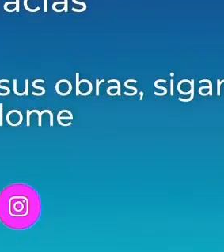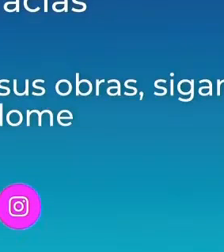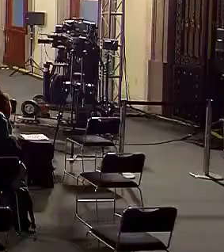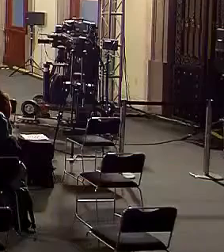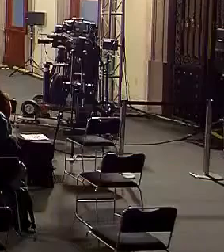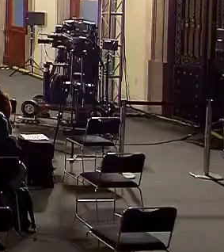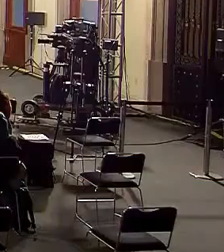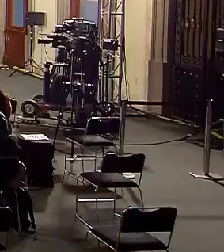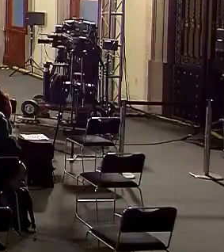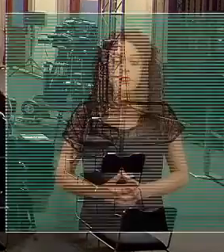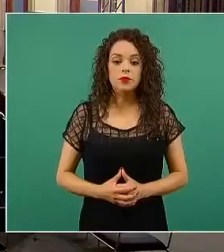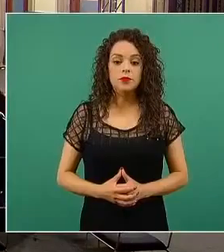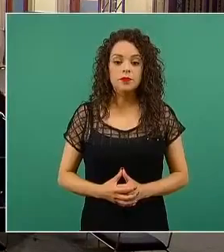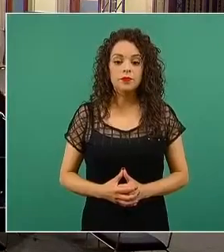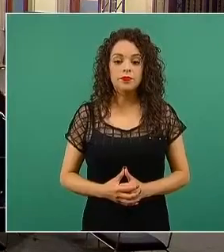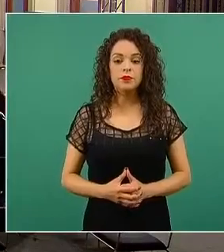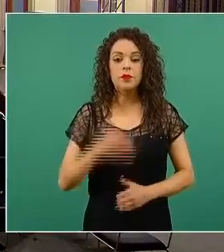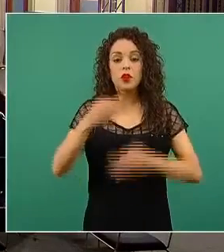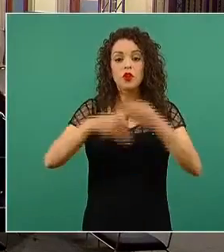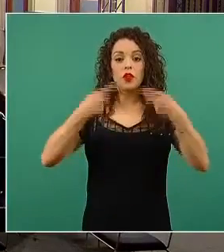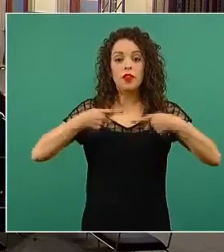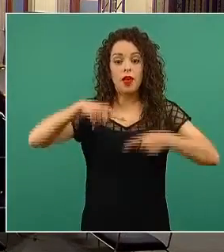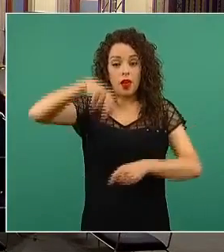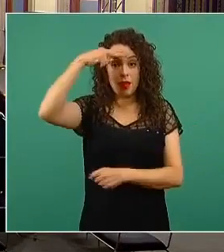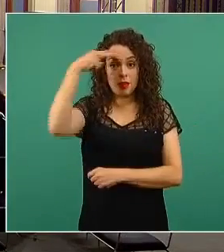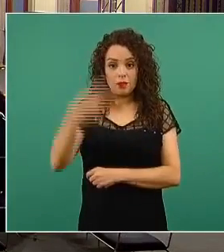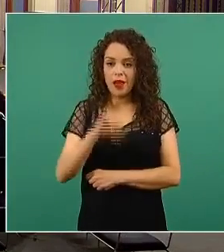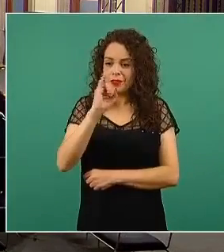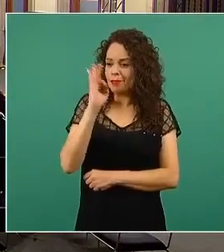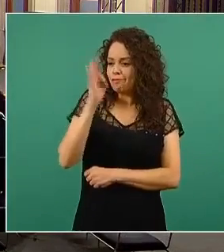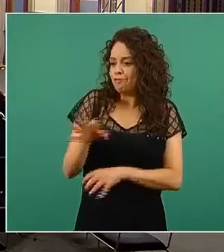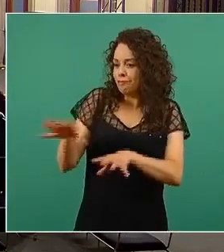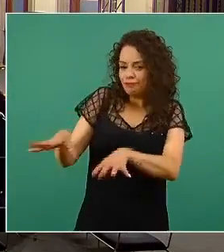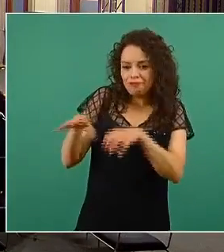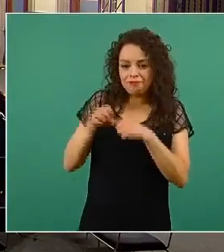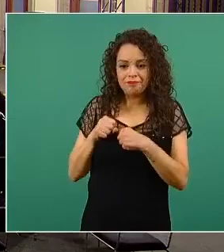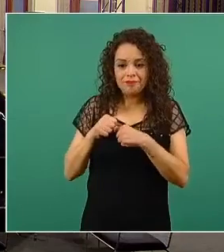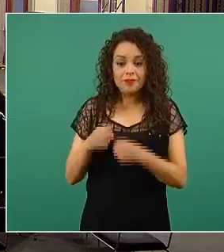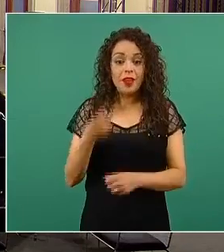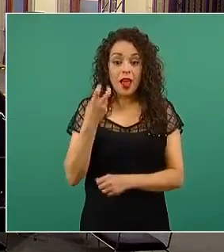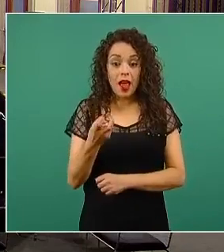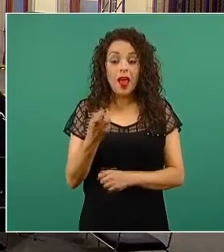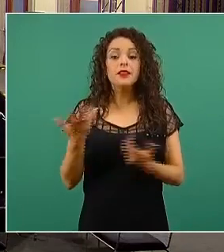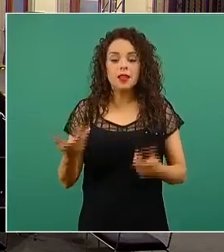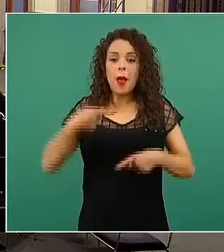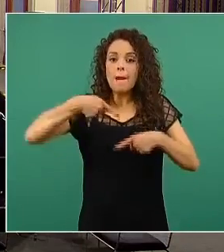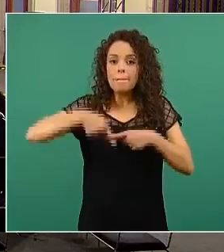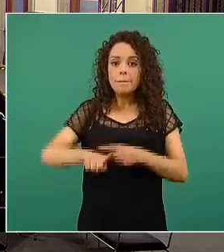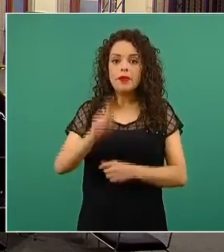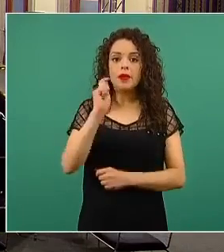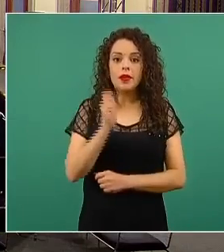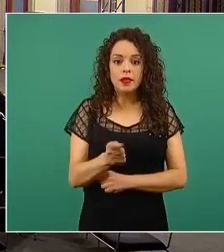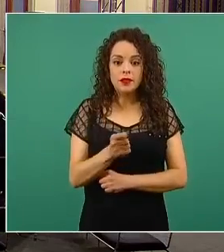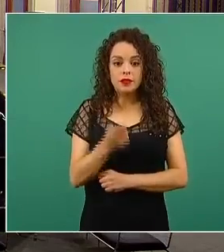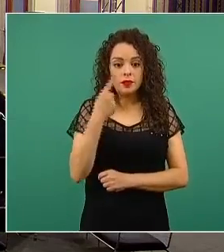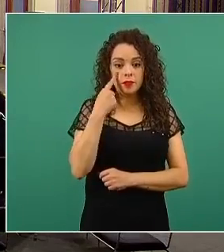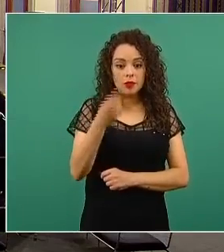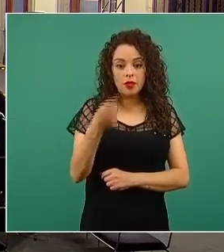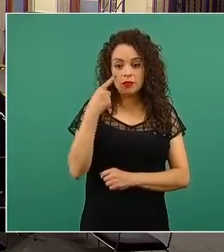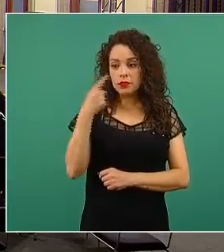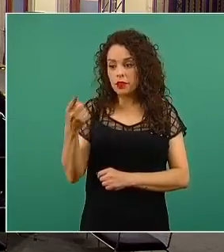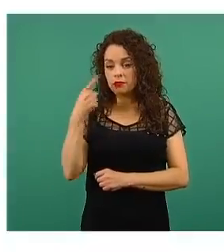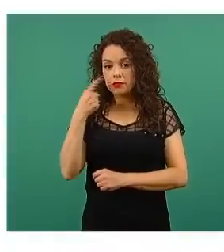en México la adoptaran, la hicieran suya y entonces aparecerían